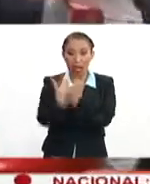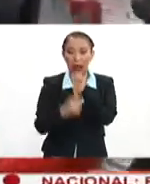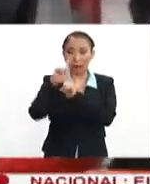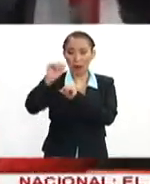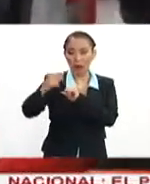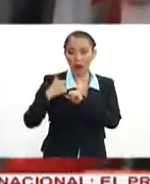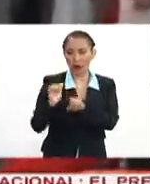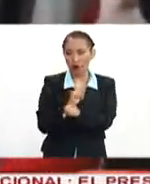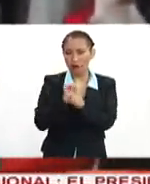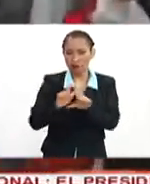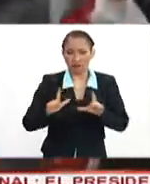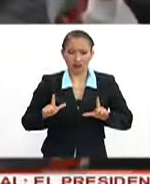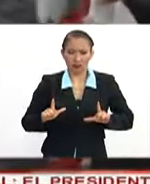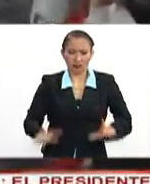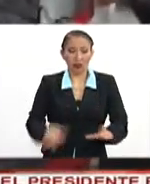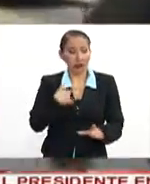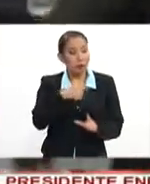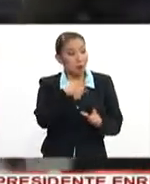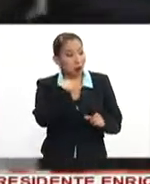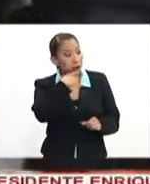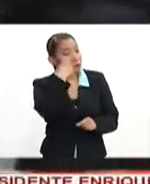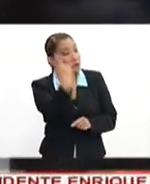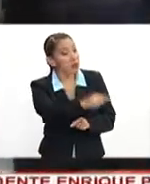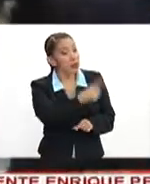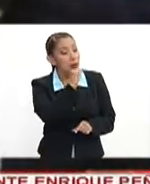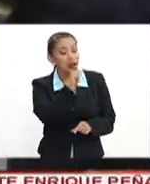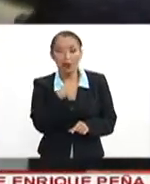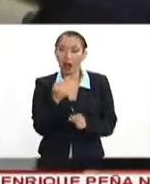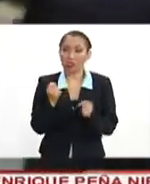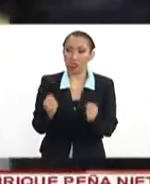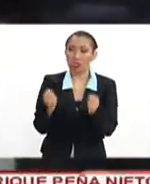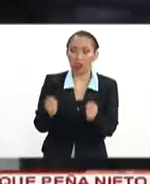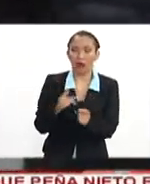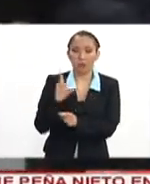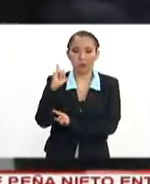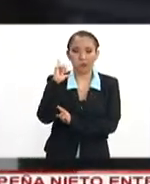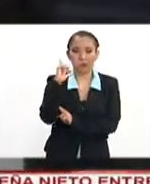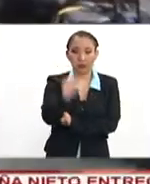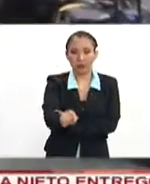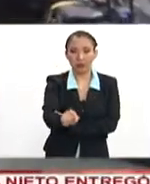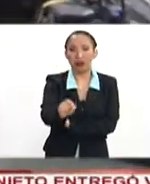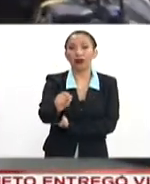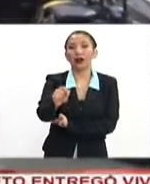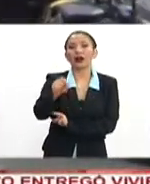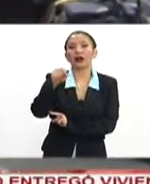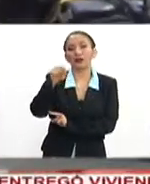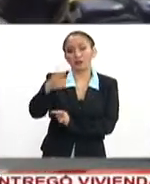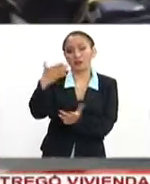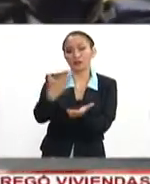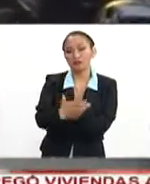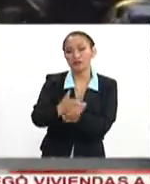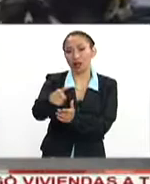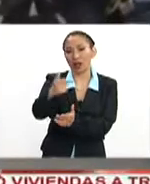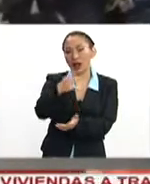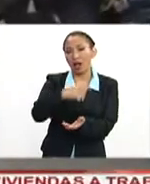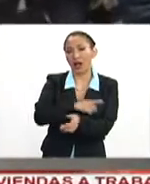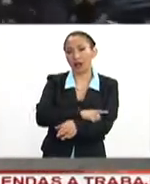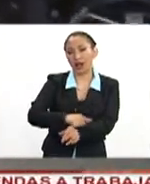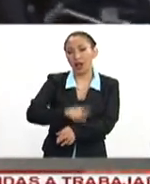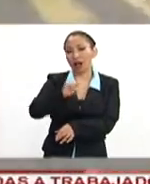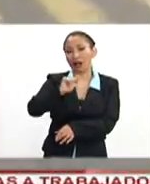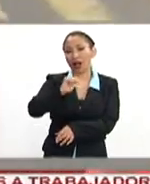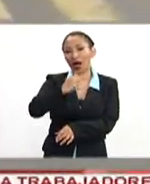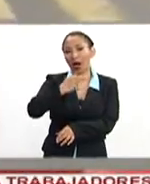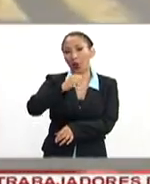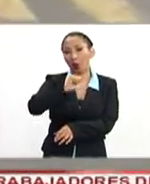un auto de lujo tras no atender la indicación de que se pararan en un retén precisamente allá en la delegación